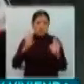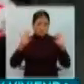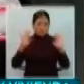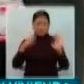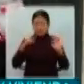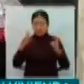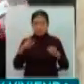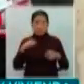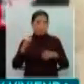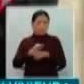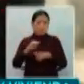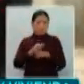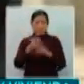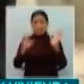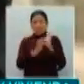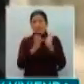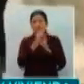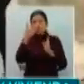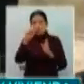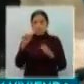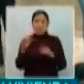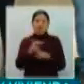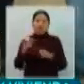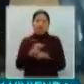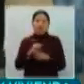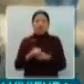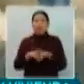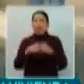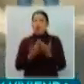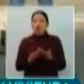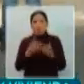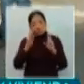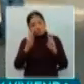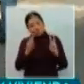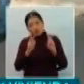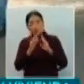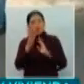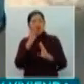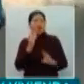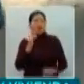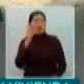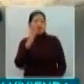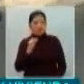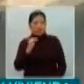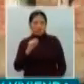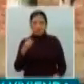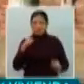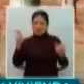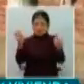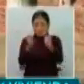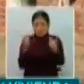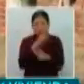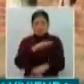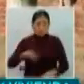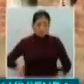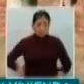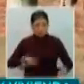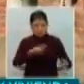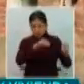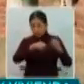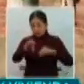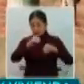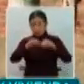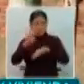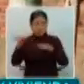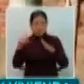nosotros llamamos censo experimental, que es hacer un censo en pequeñito en un municipio. ¿Ahí qué vamos a hacer?